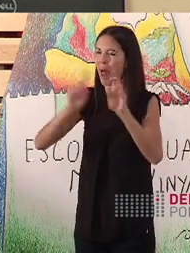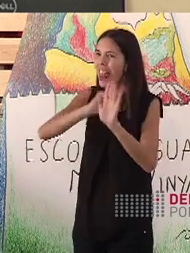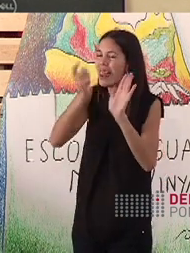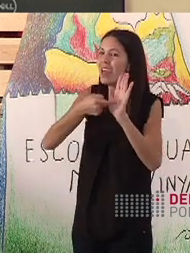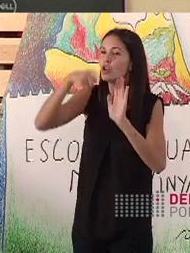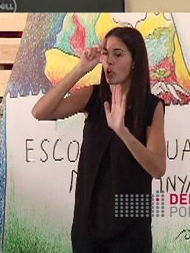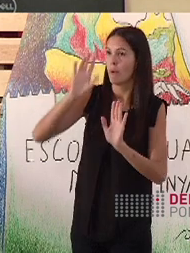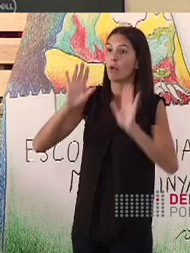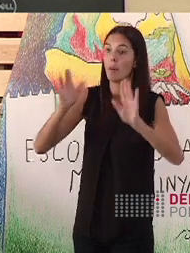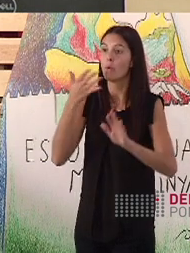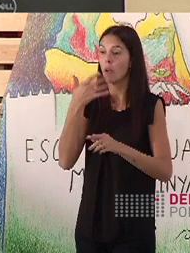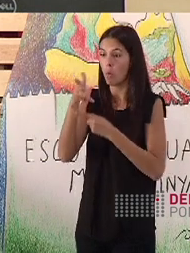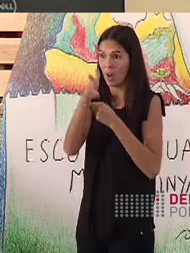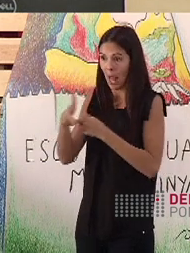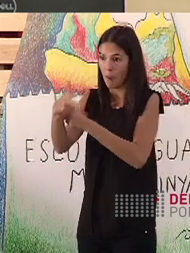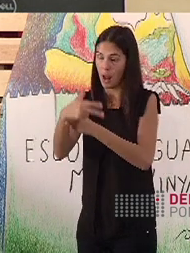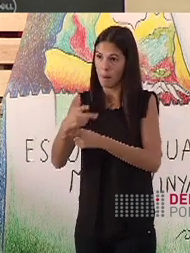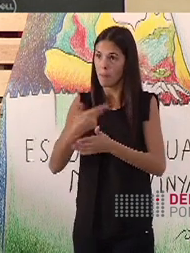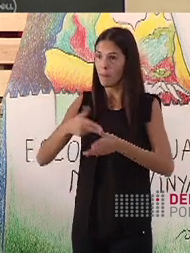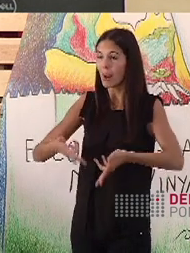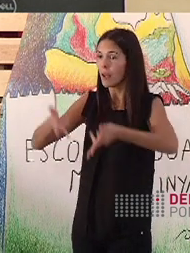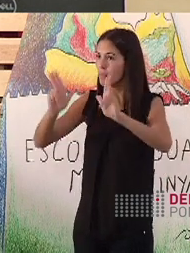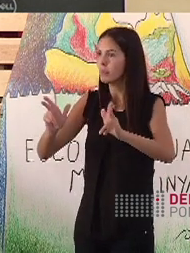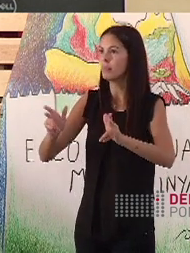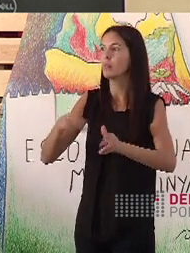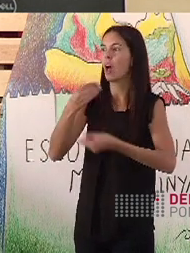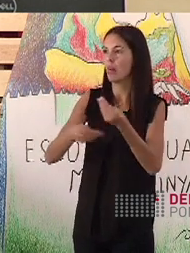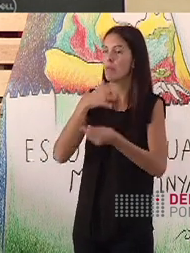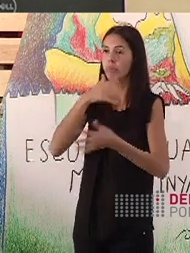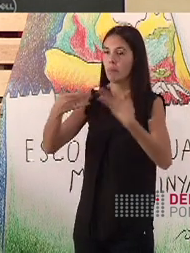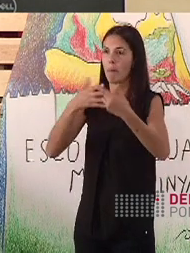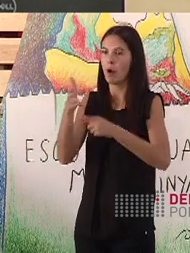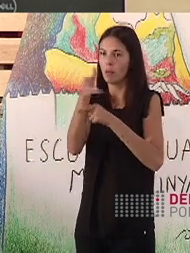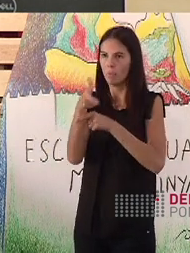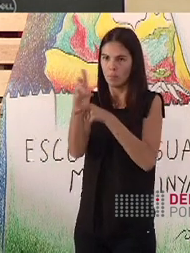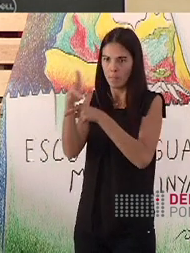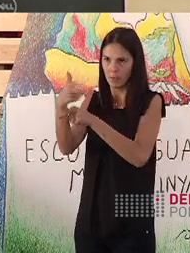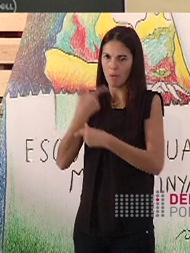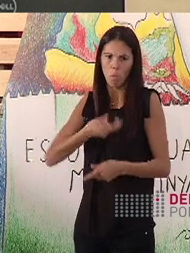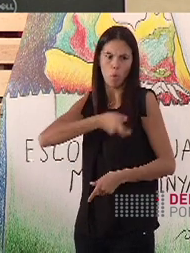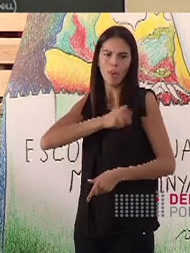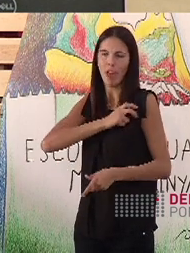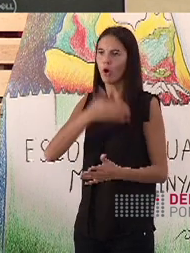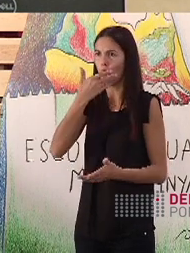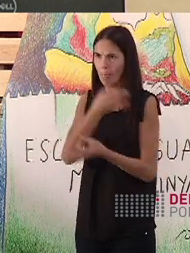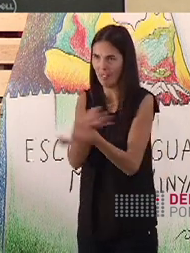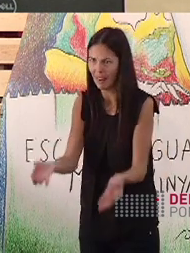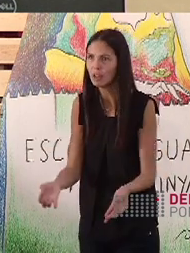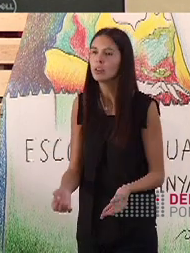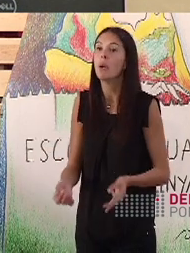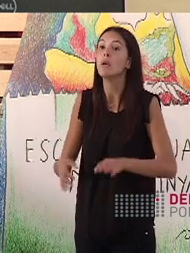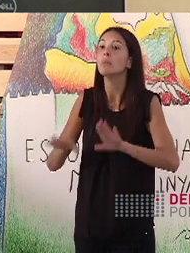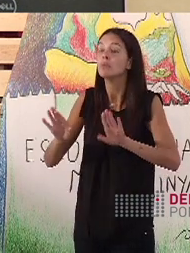tema de los permisos para grabar, que debe ser que lo hacen de esa manera. Pero vamos, que si está en conocimiento de la policía, que es que la policía conoce perfectamente que está ocurriendo